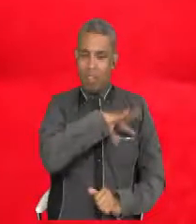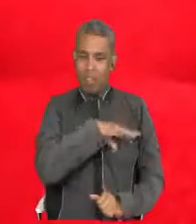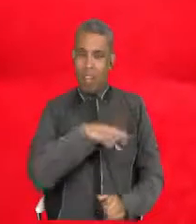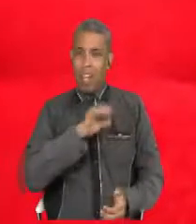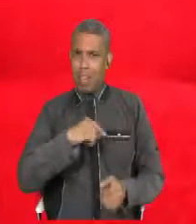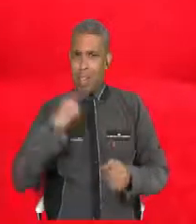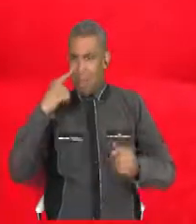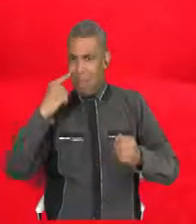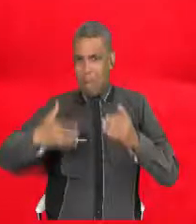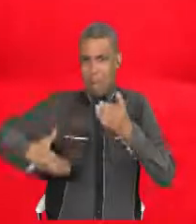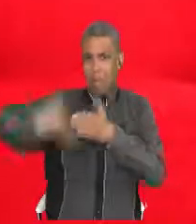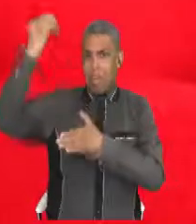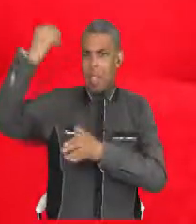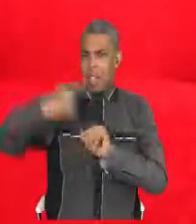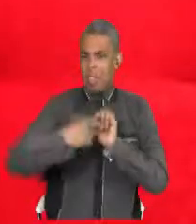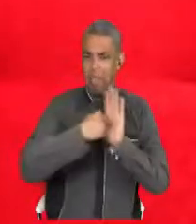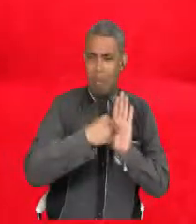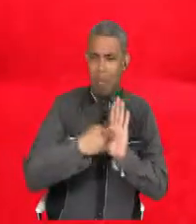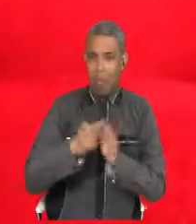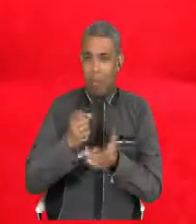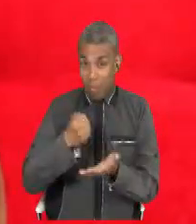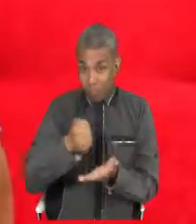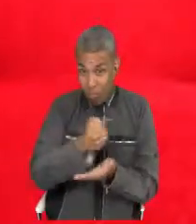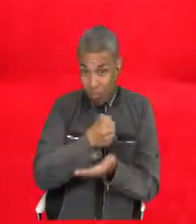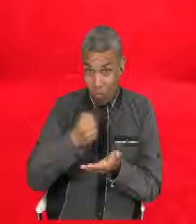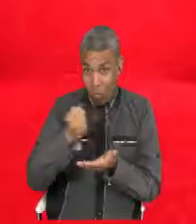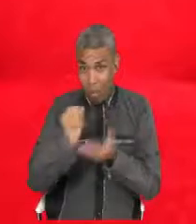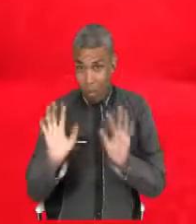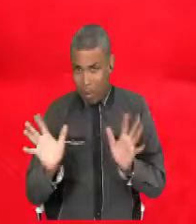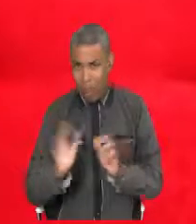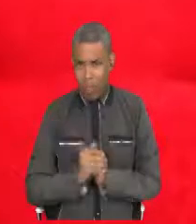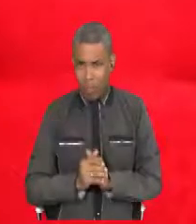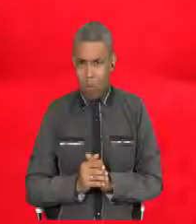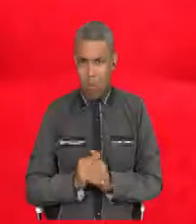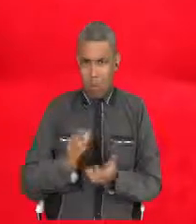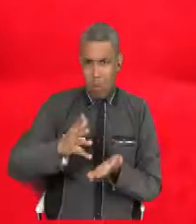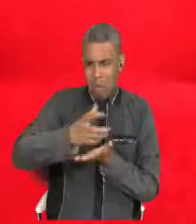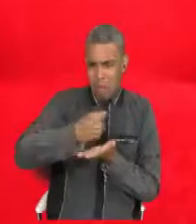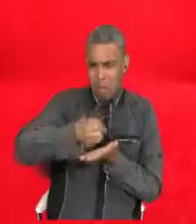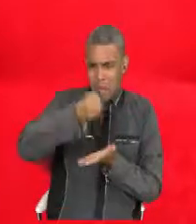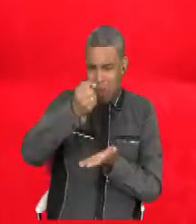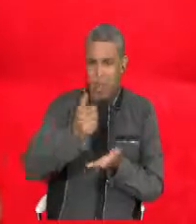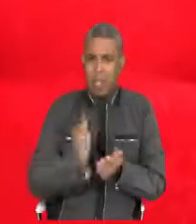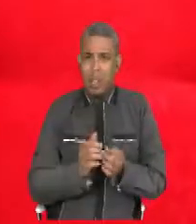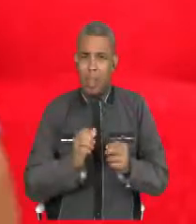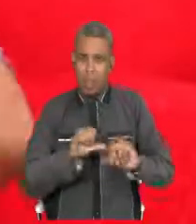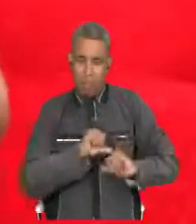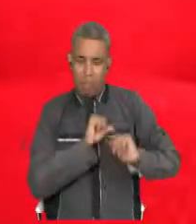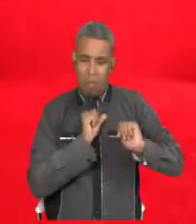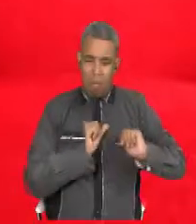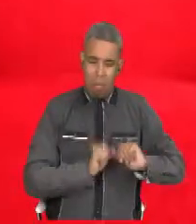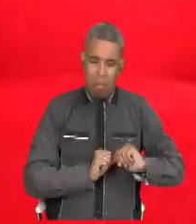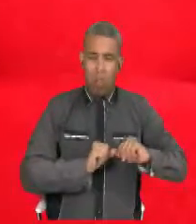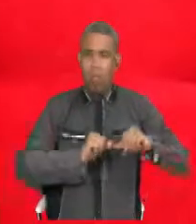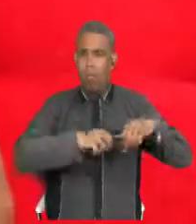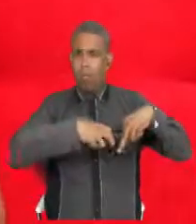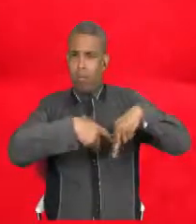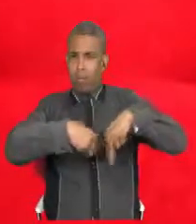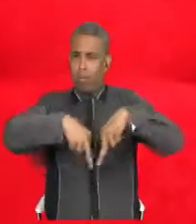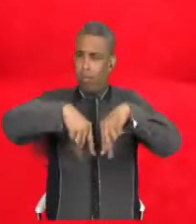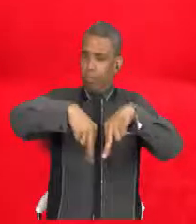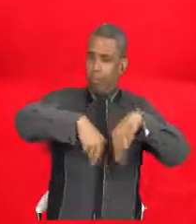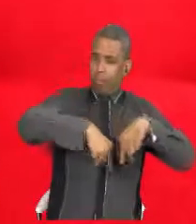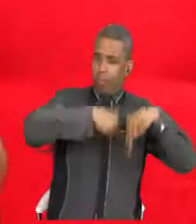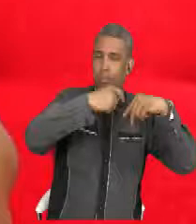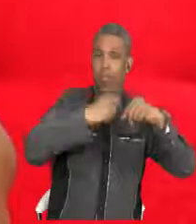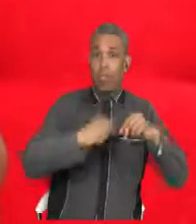haciendo salsa, sino merengue, cumbia chilena, bachata, música romántica, boleros, reggaetón también,